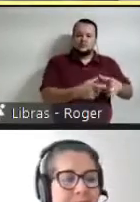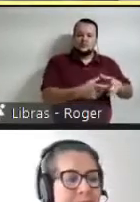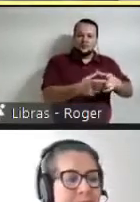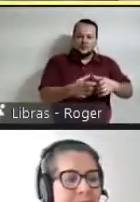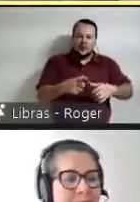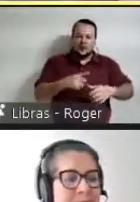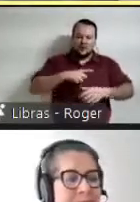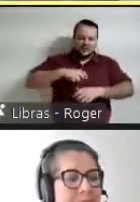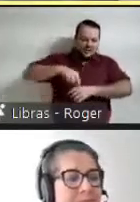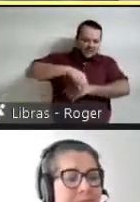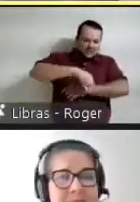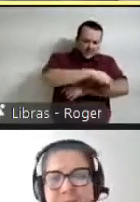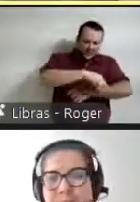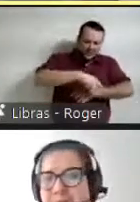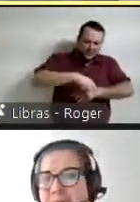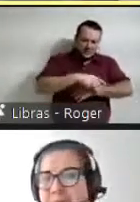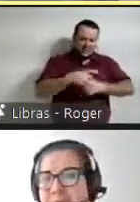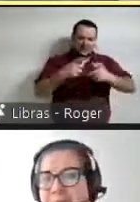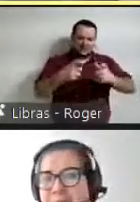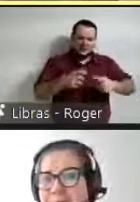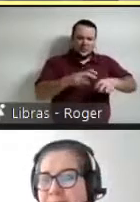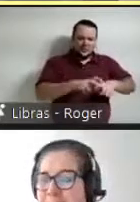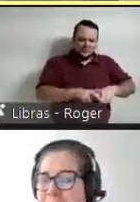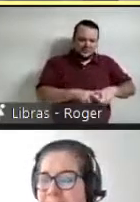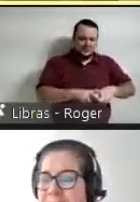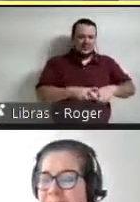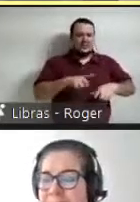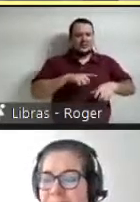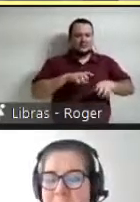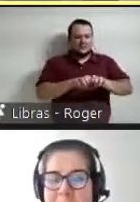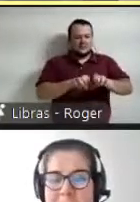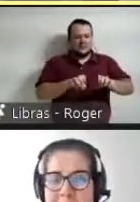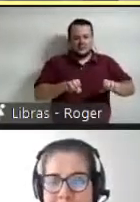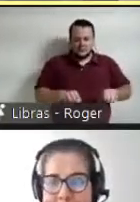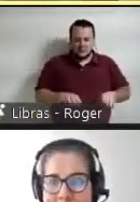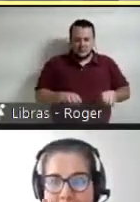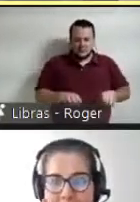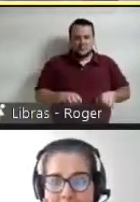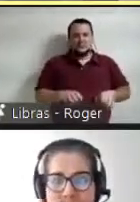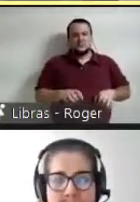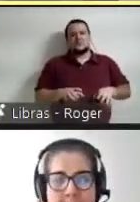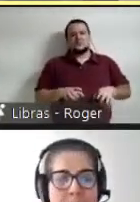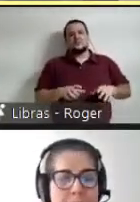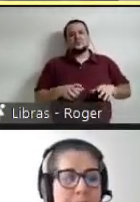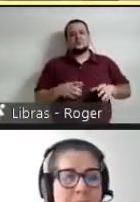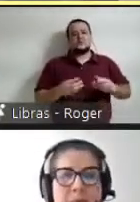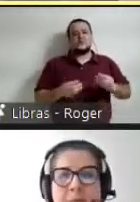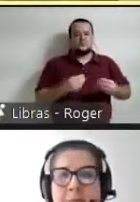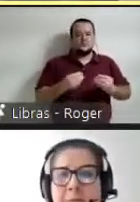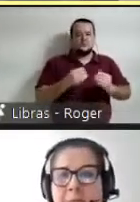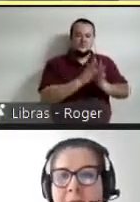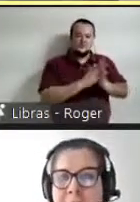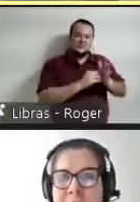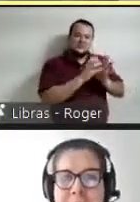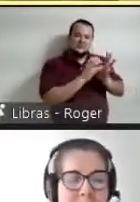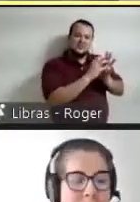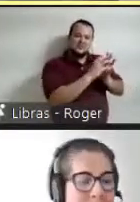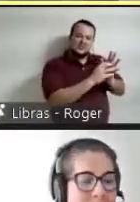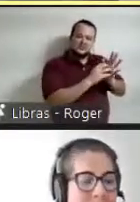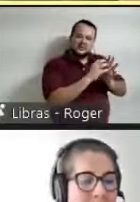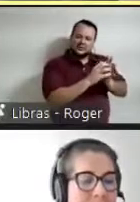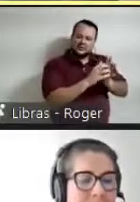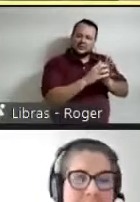tridimensional que es una estructura y su fachada interior textualizada al mismo tiempo utilizando la imagen de